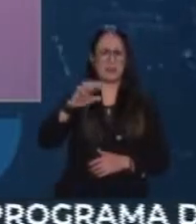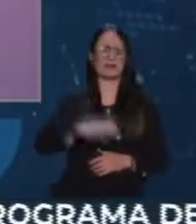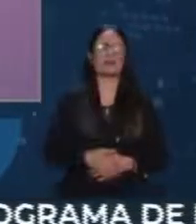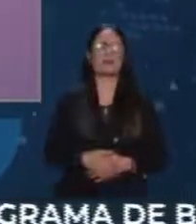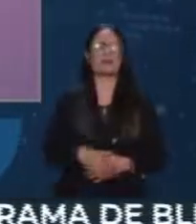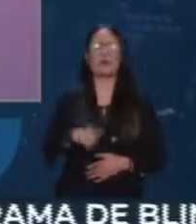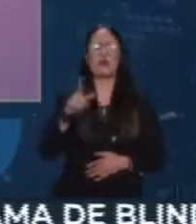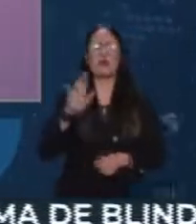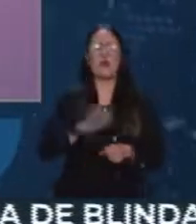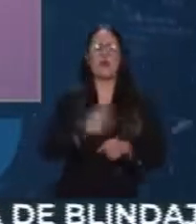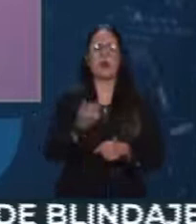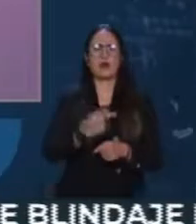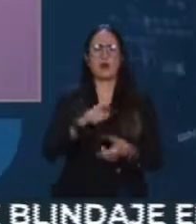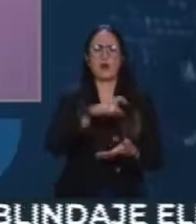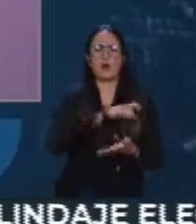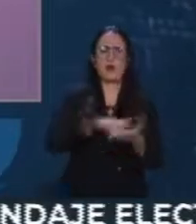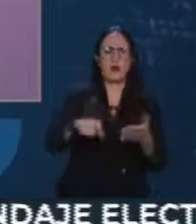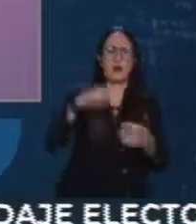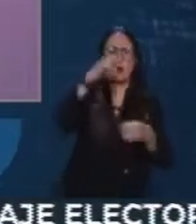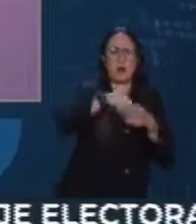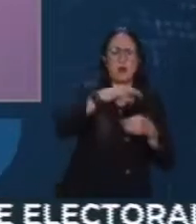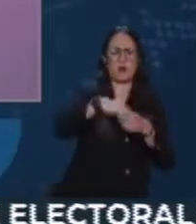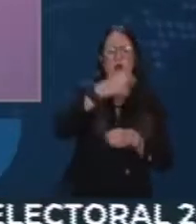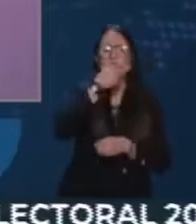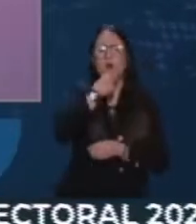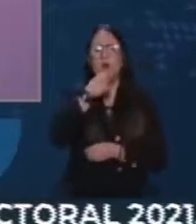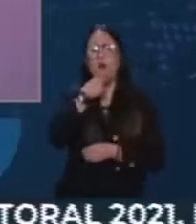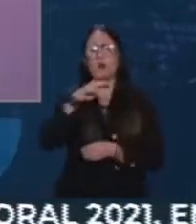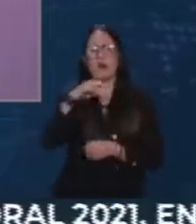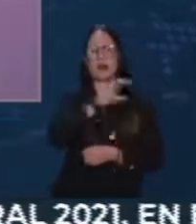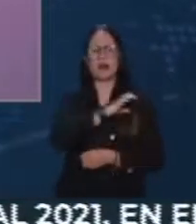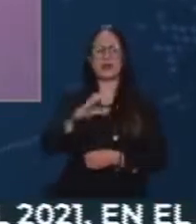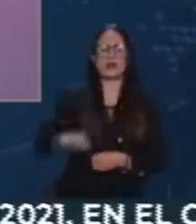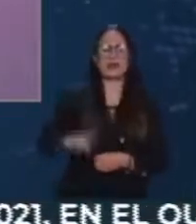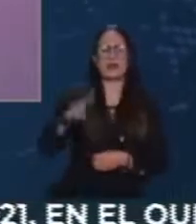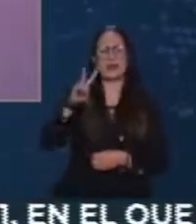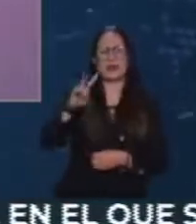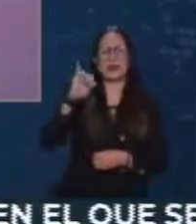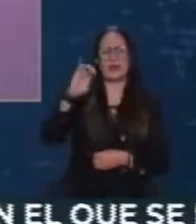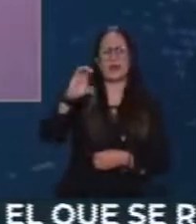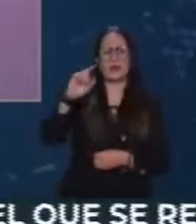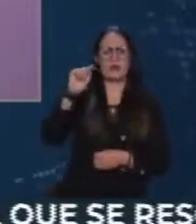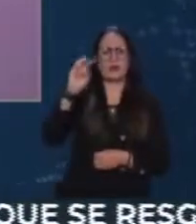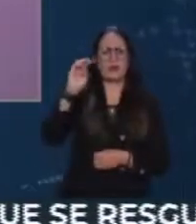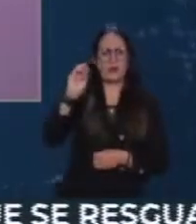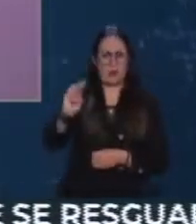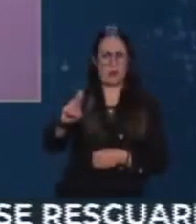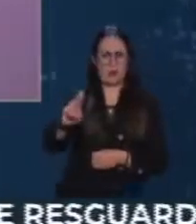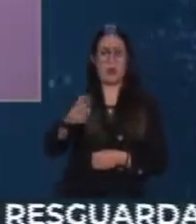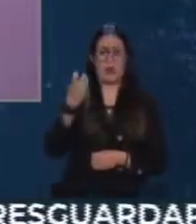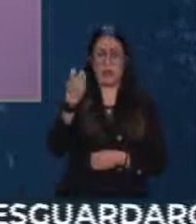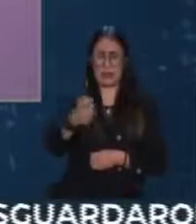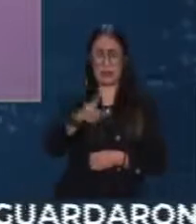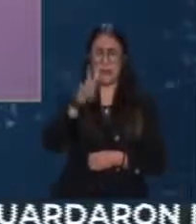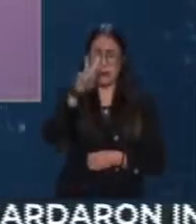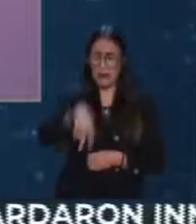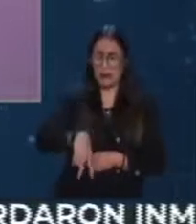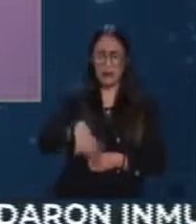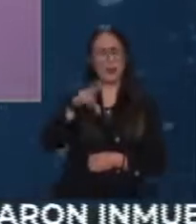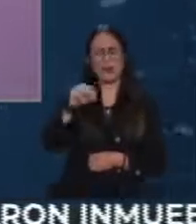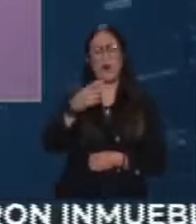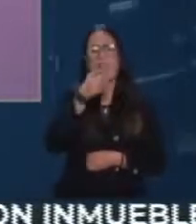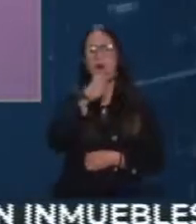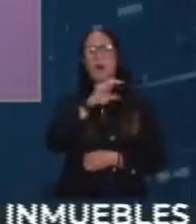estaba comprando votos para el candidato Víctor Hugo Romo. Sin embargo, pues fue desmentido por el mismo candidato. También hubo otros